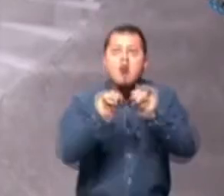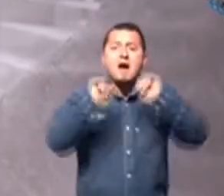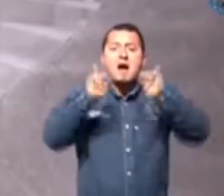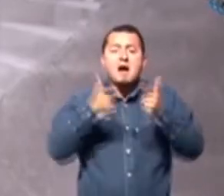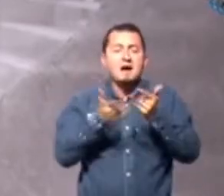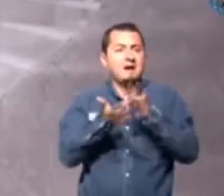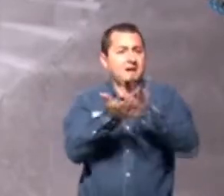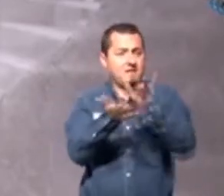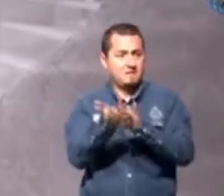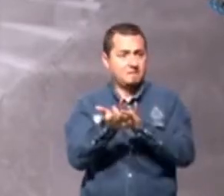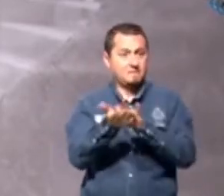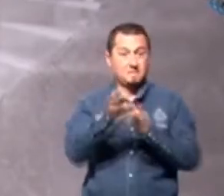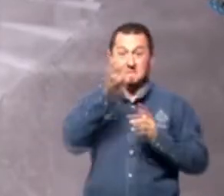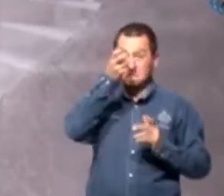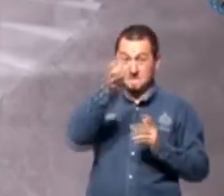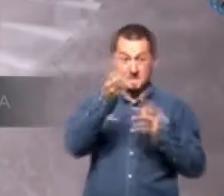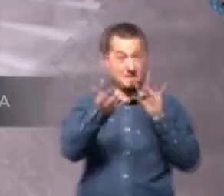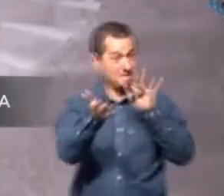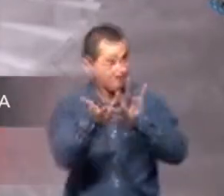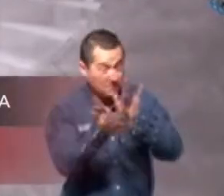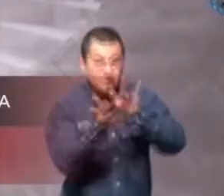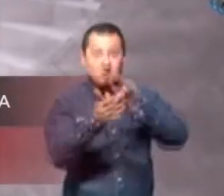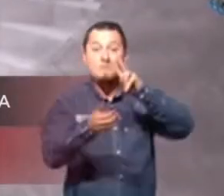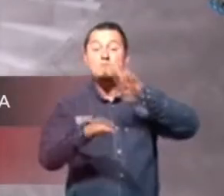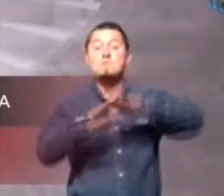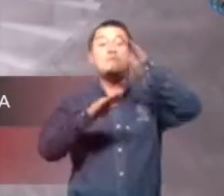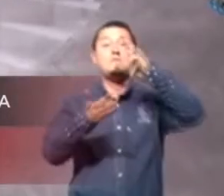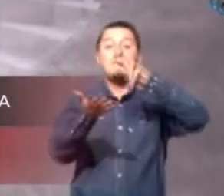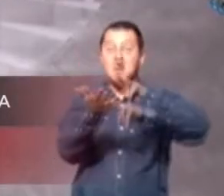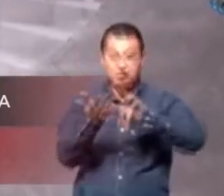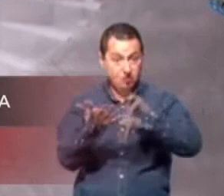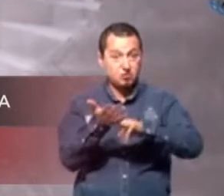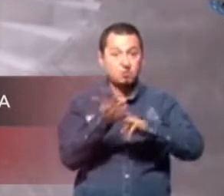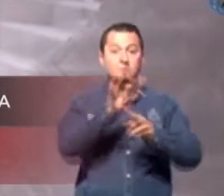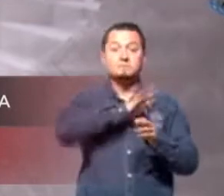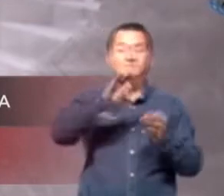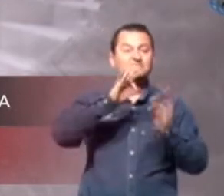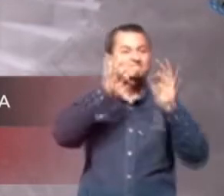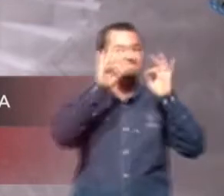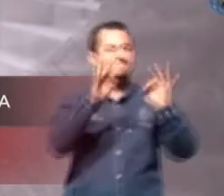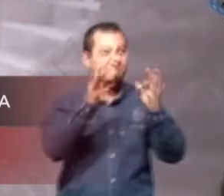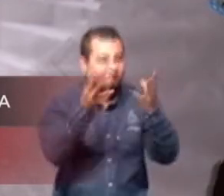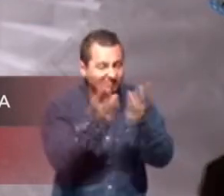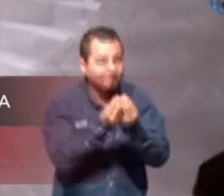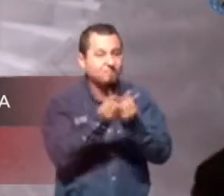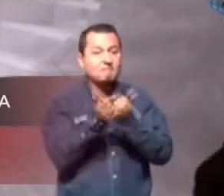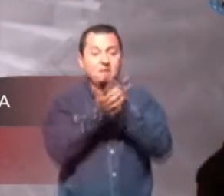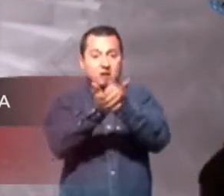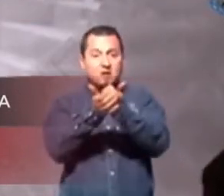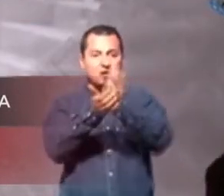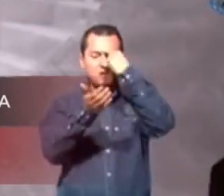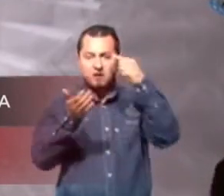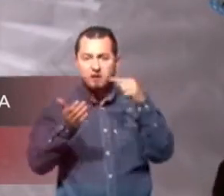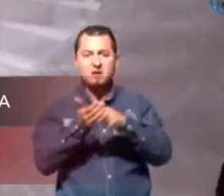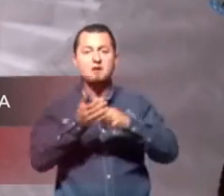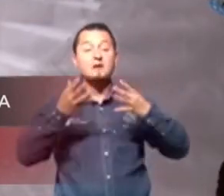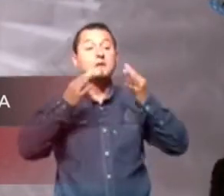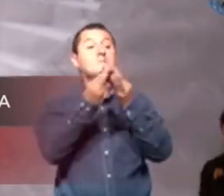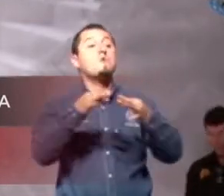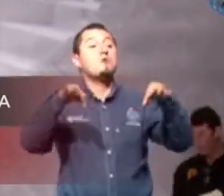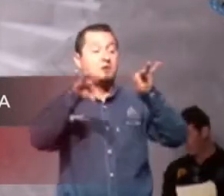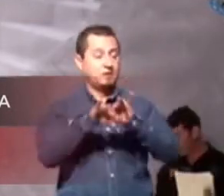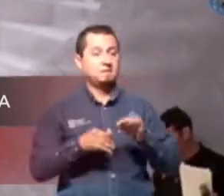estímulo, pero un estímulo muy valioso y una manera de tratar de convencerlos de la